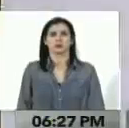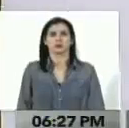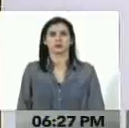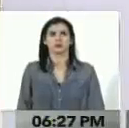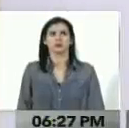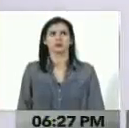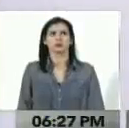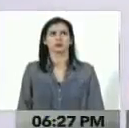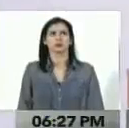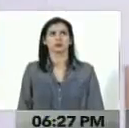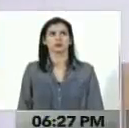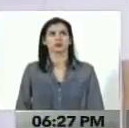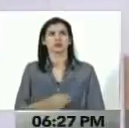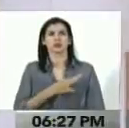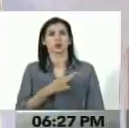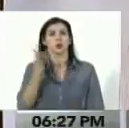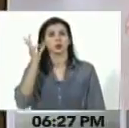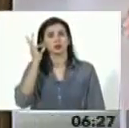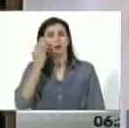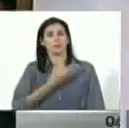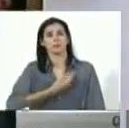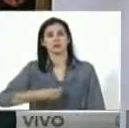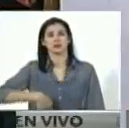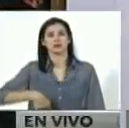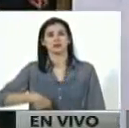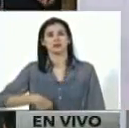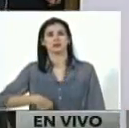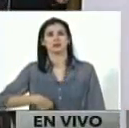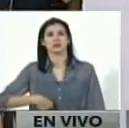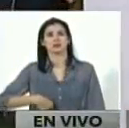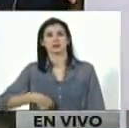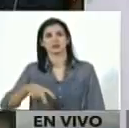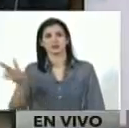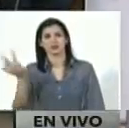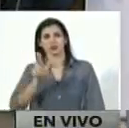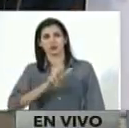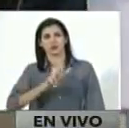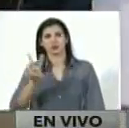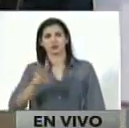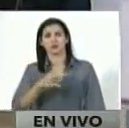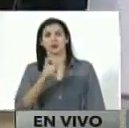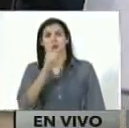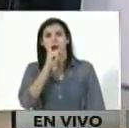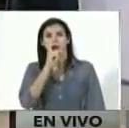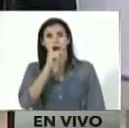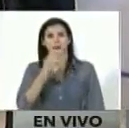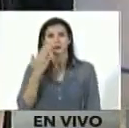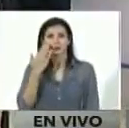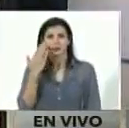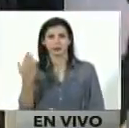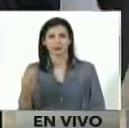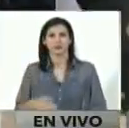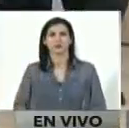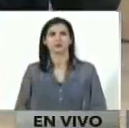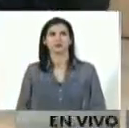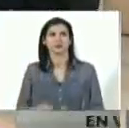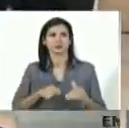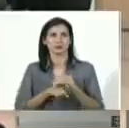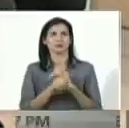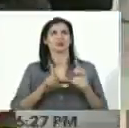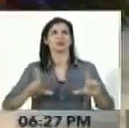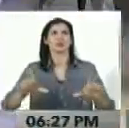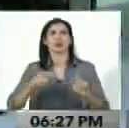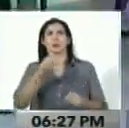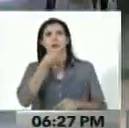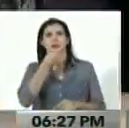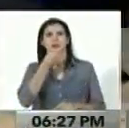Señoras y señores, el presidente constitucional de la República Bolivariana de Venezuela, Nicolás Maduro Moros, hace su entrada a la sala de